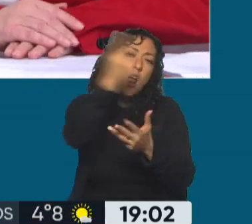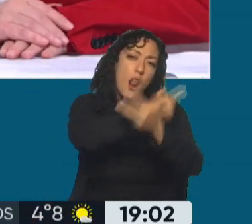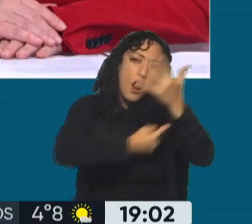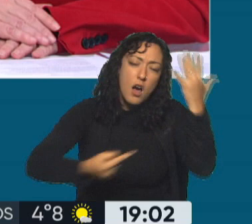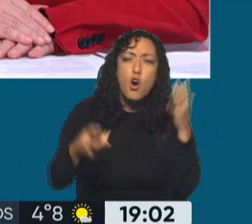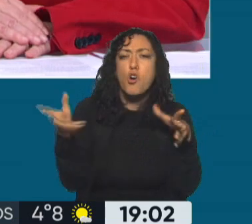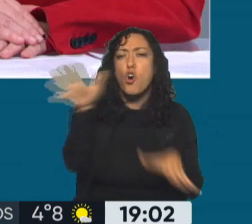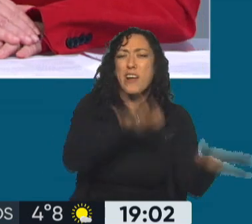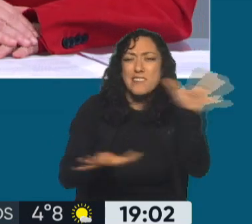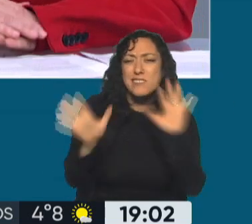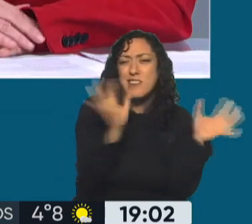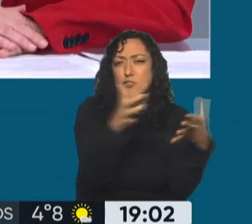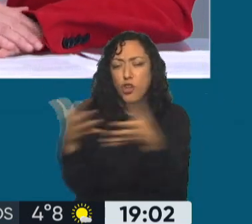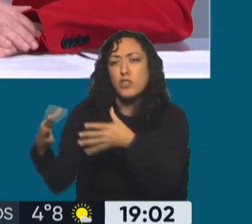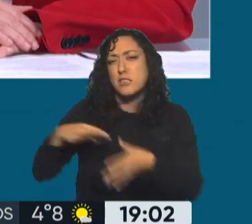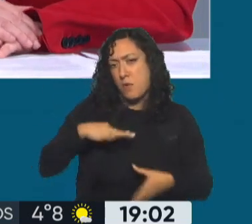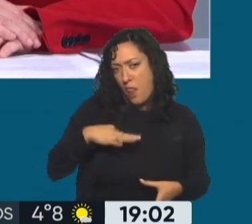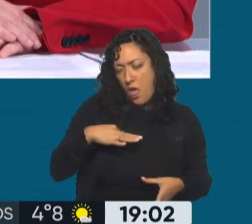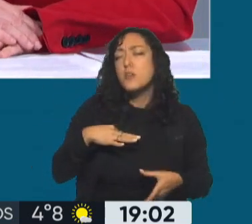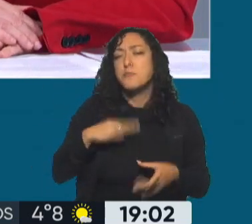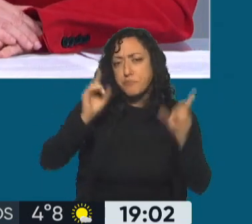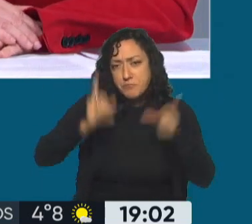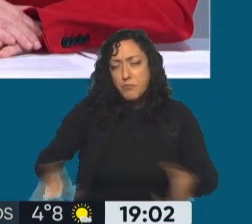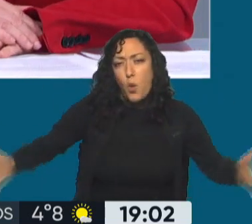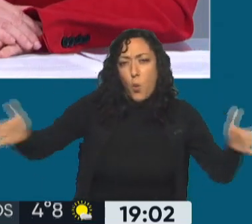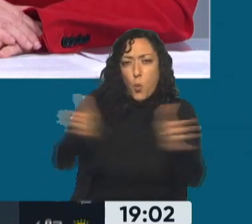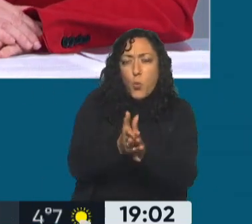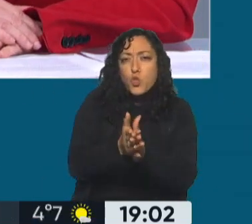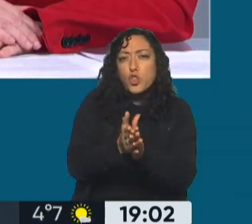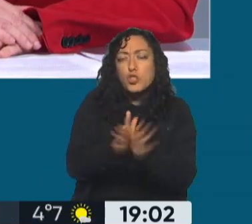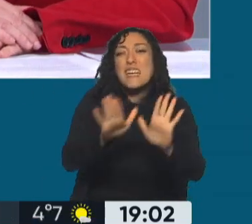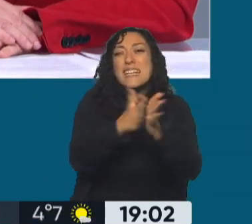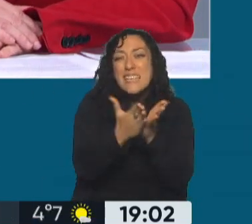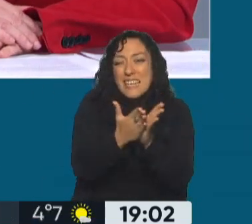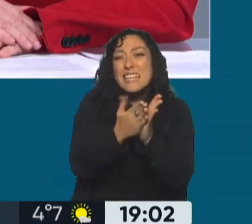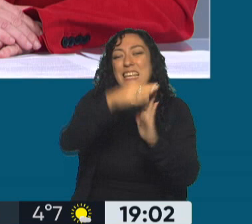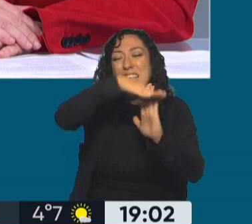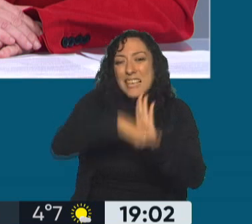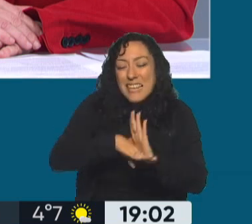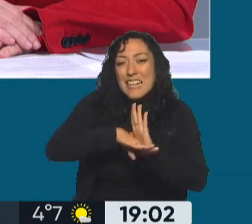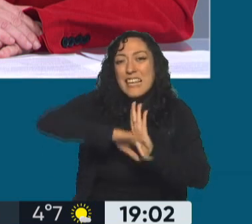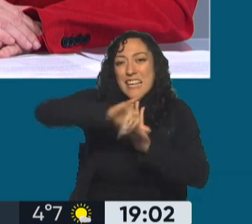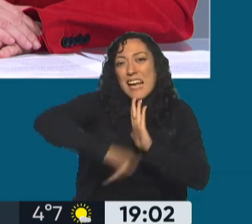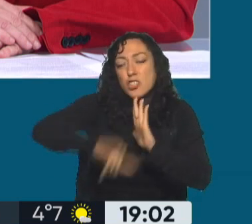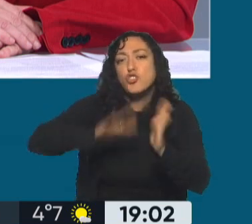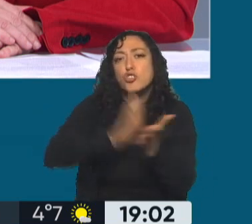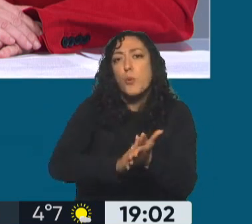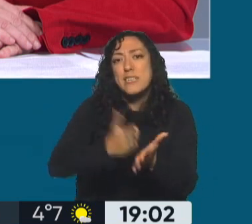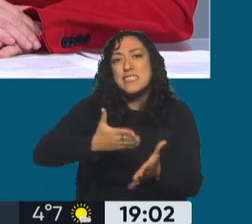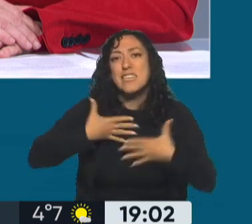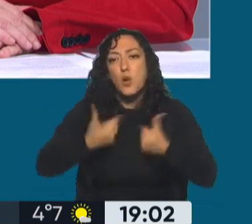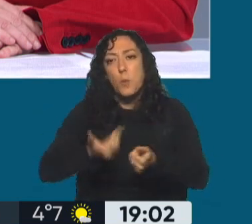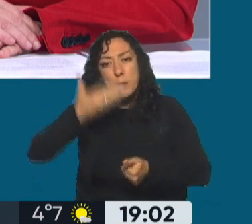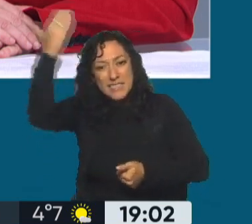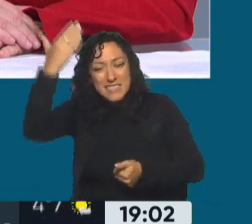otras organizaciones de la sociedad civil, una guía sobre cómo comunicar sobre salud mental con enfoque